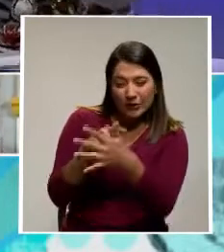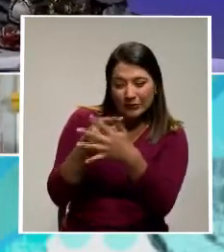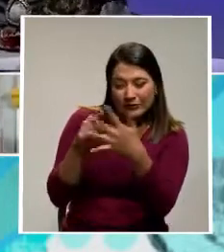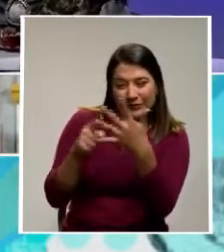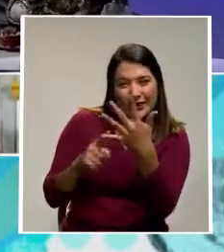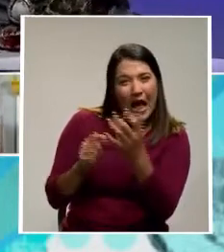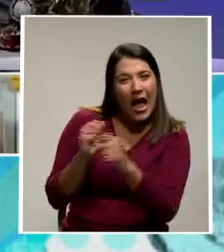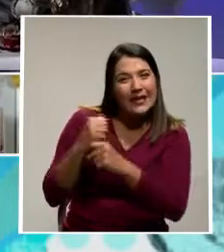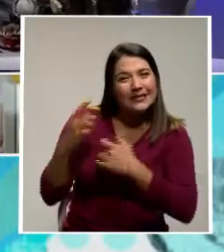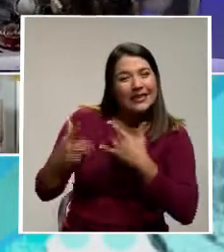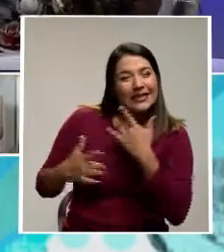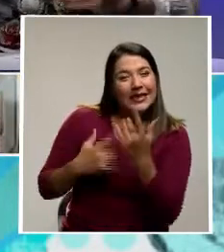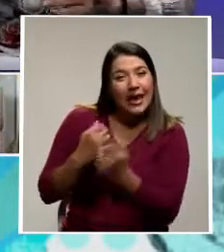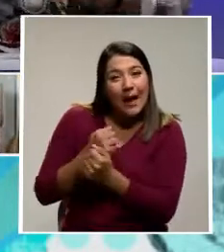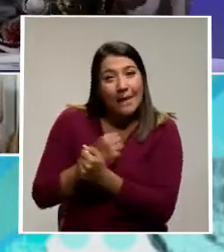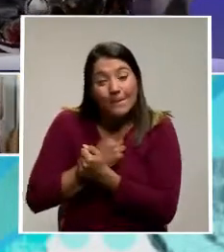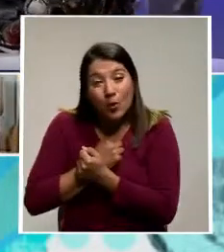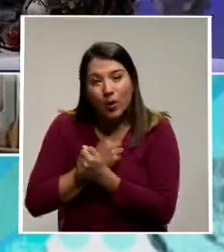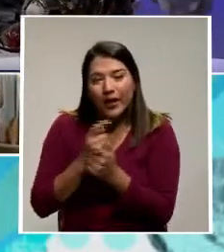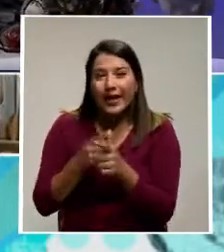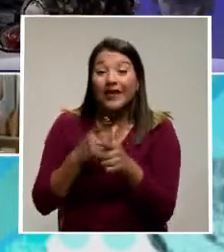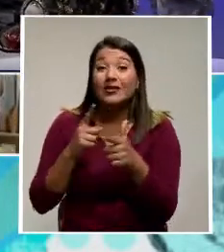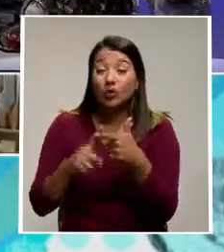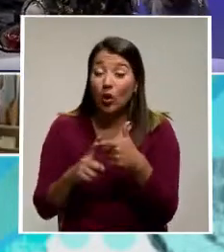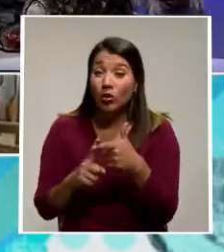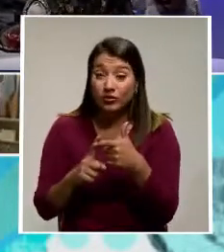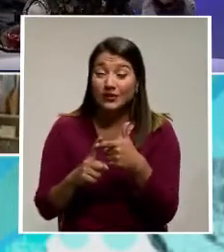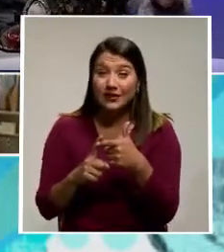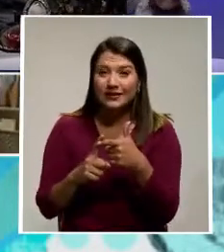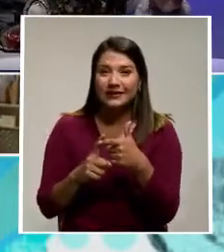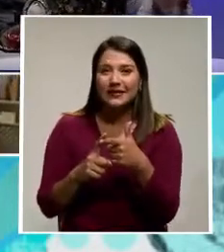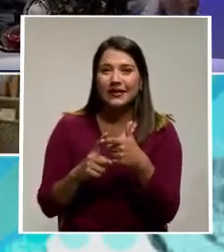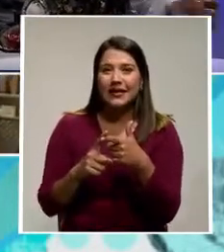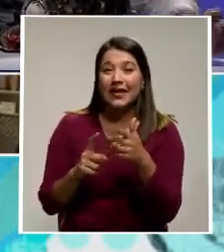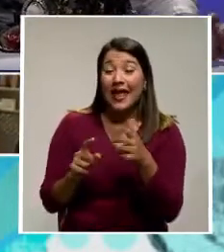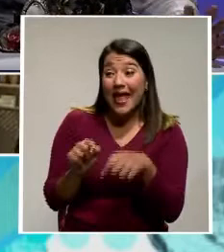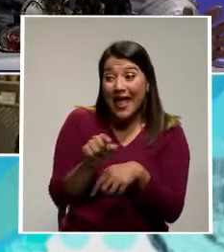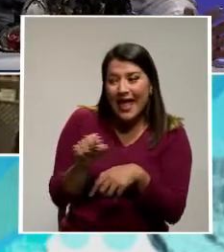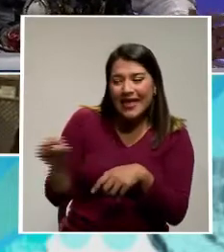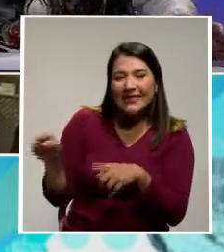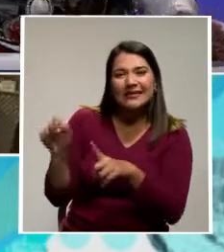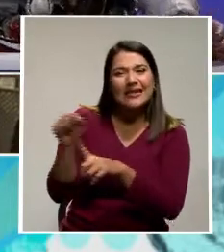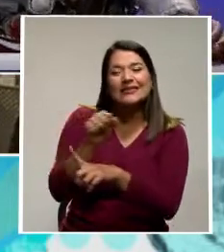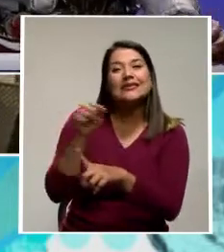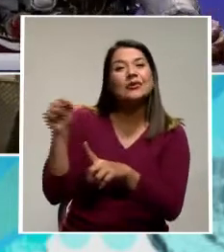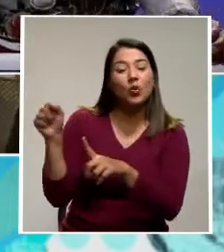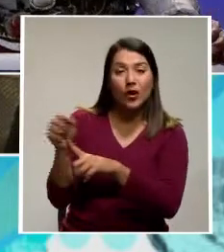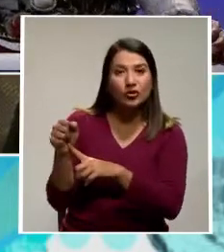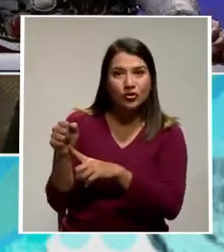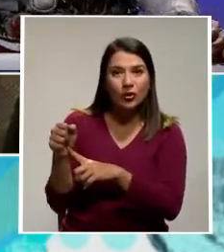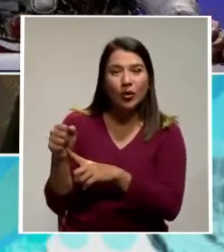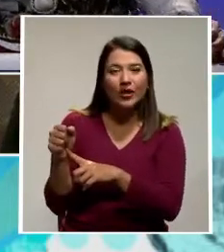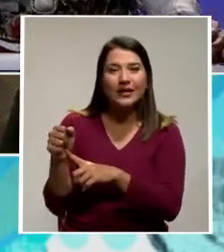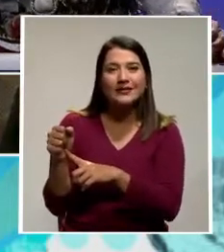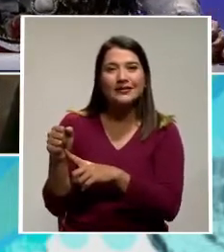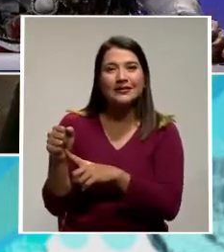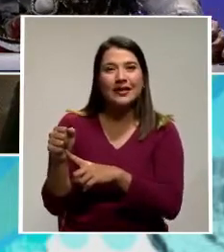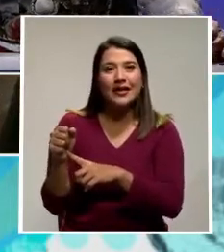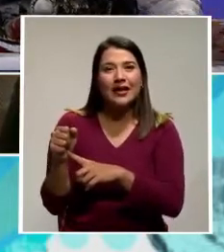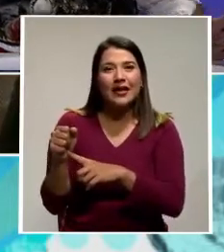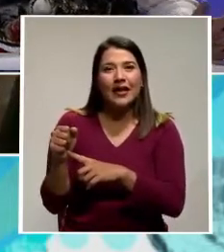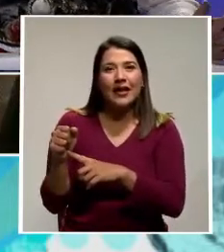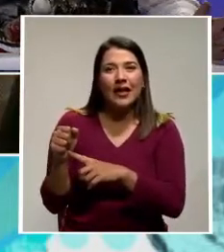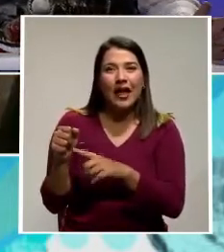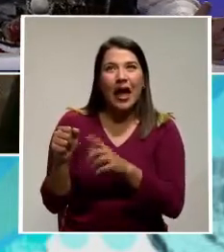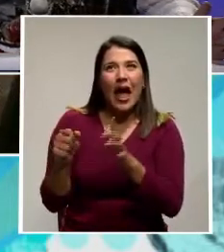esa hebra que surja en los cuadernos, a veces son epifanías maravillosas que yo digo, ¿cómo es que eso no lo está conociendo